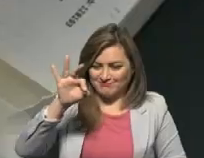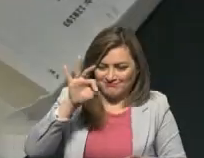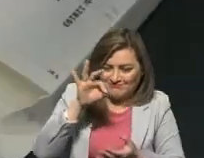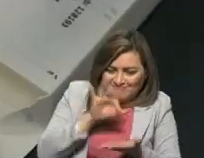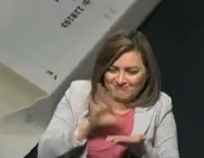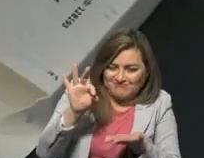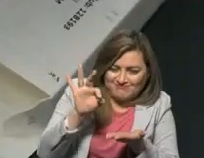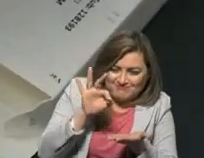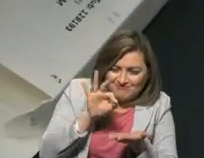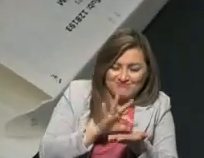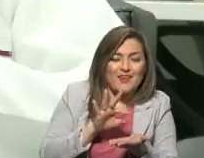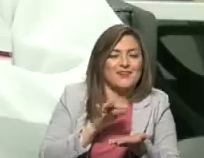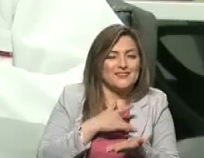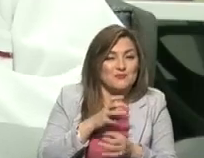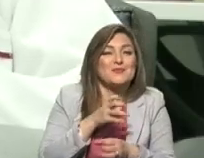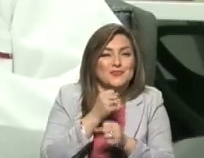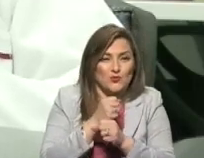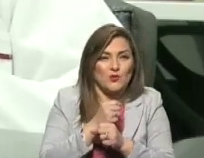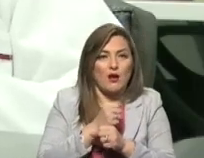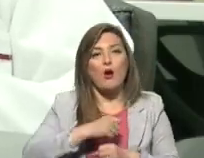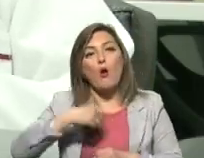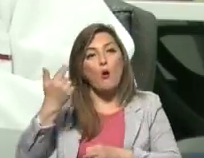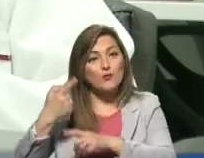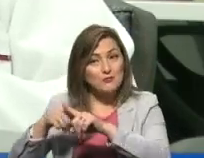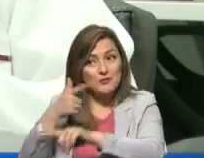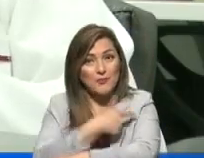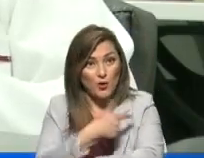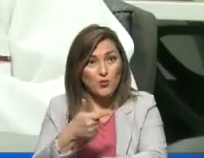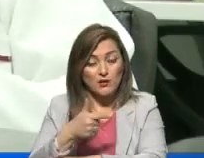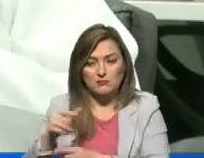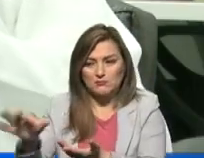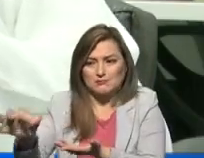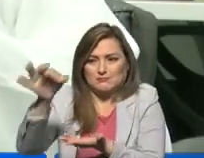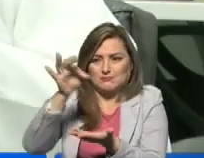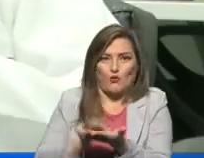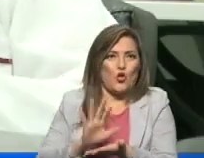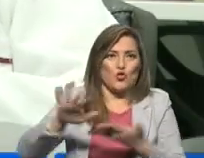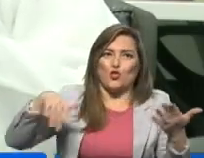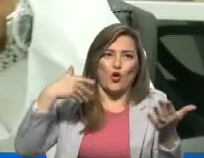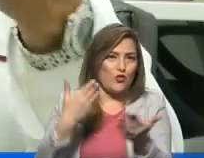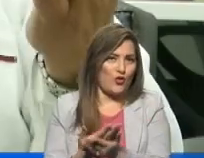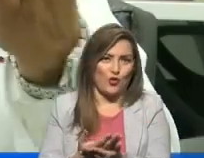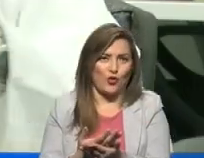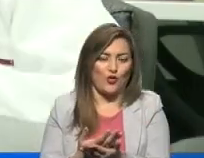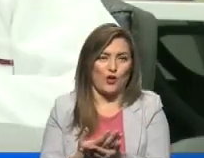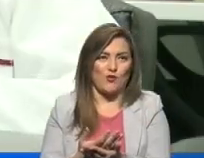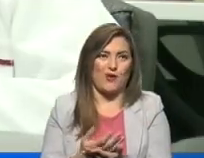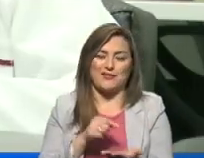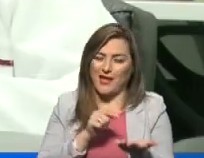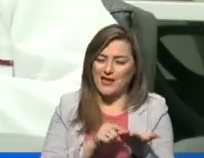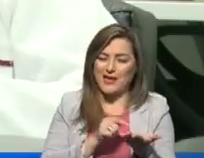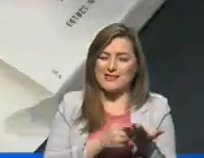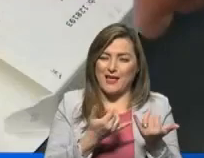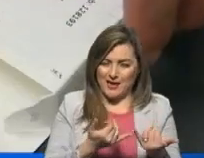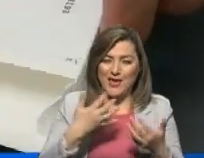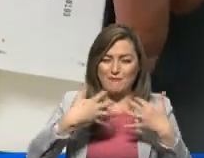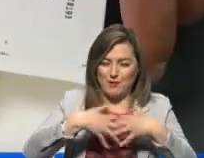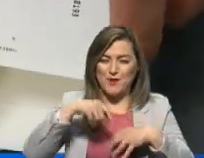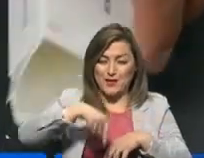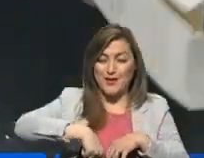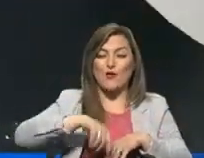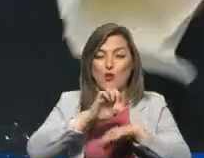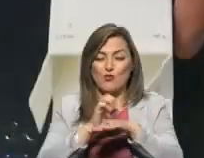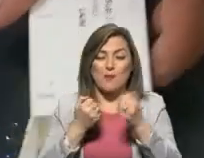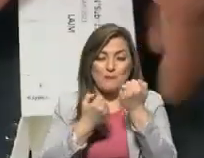expertos la hace más segura. Esta vacuna ya se aprobó para uso emergente entre las recombinantes en la China y en Uzbekistán. Sin embargo,